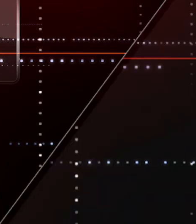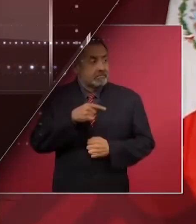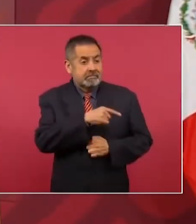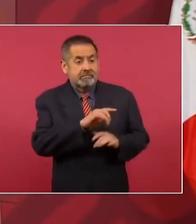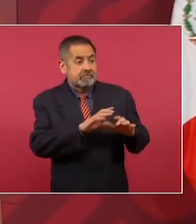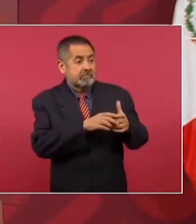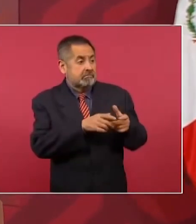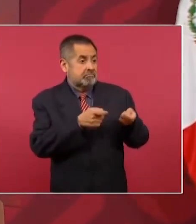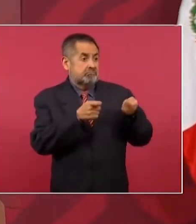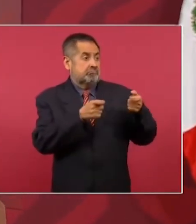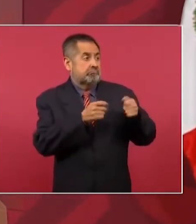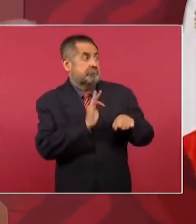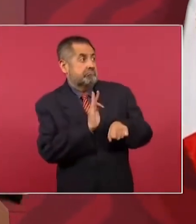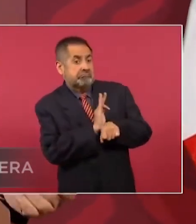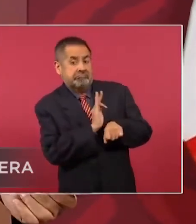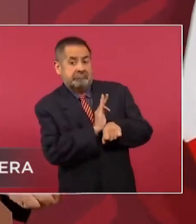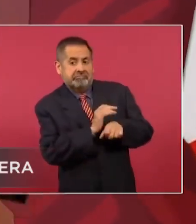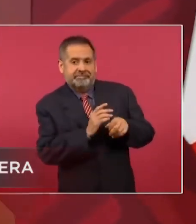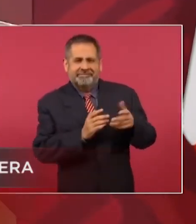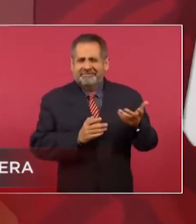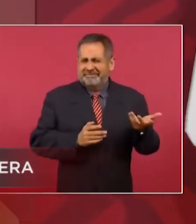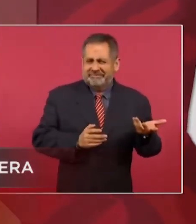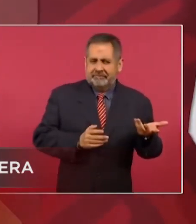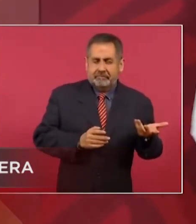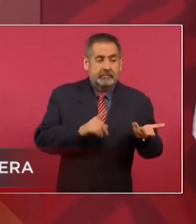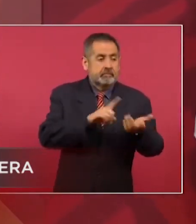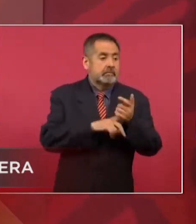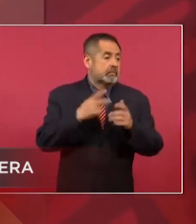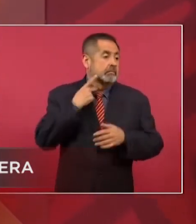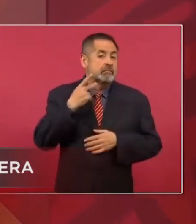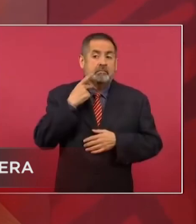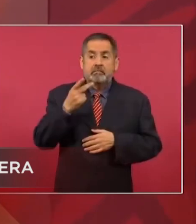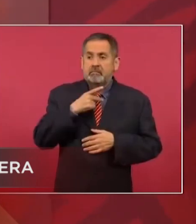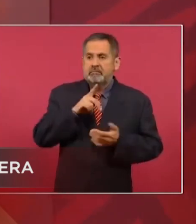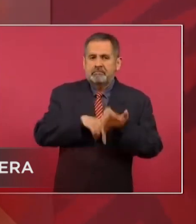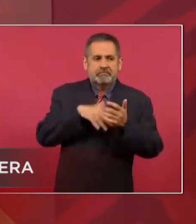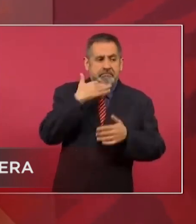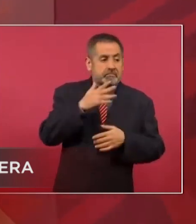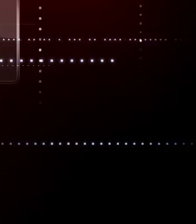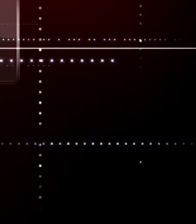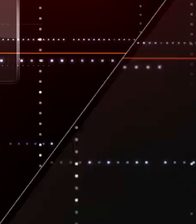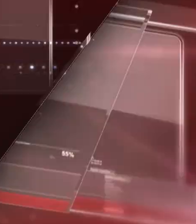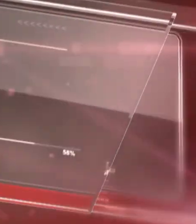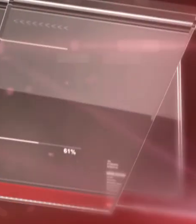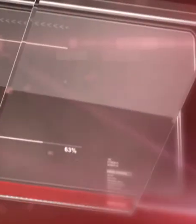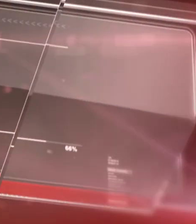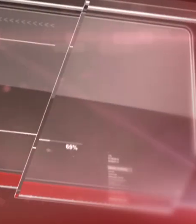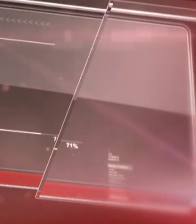sustentado. Señal informativa Lagos de Moreno para Canal 44 UDG TV, Gabriela Ruiz.